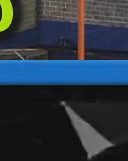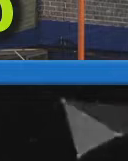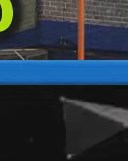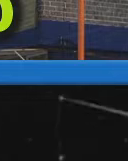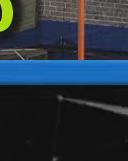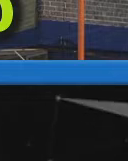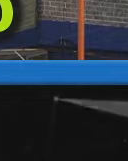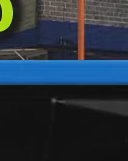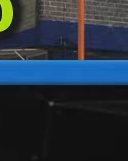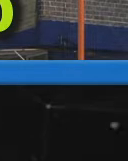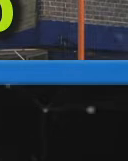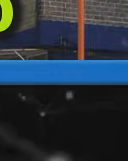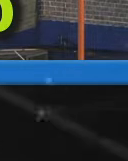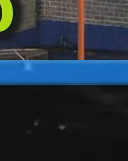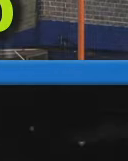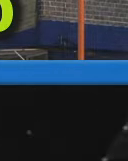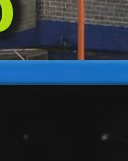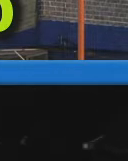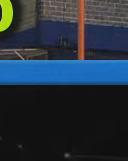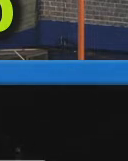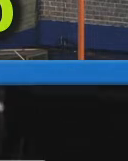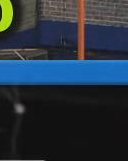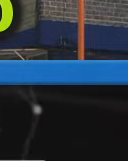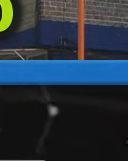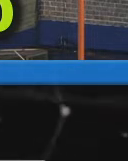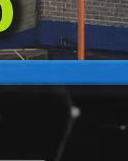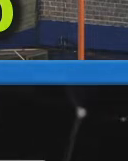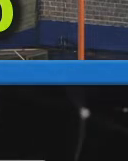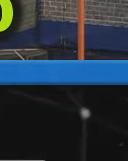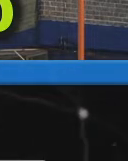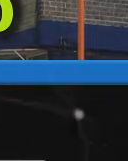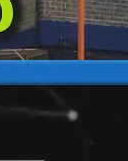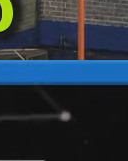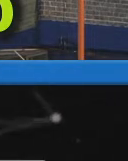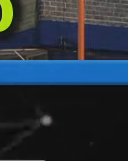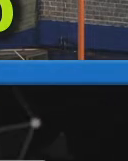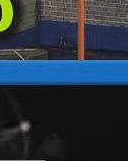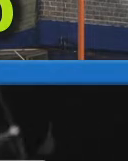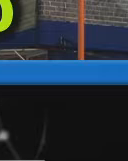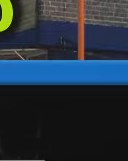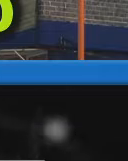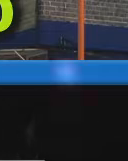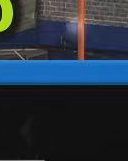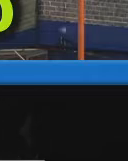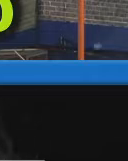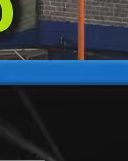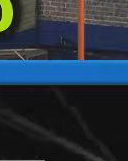Ya estás informado. No olvides darle like a este video, comparte y suscríbete a Escucha Diario.